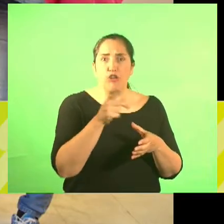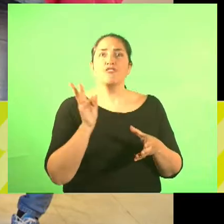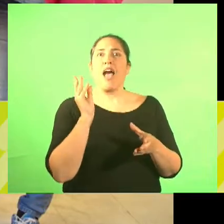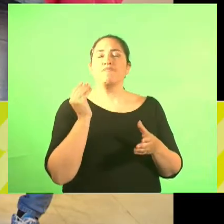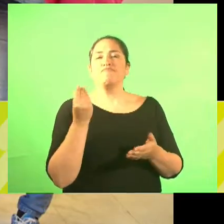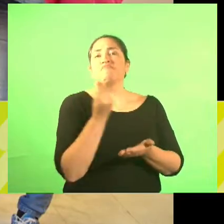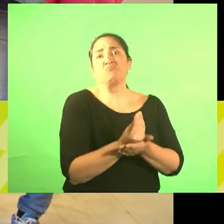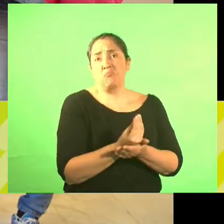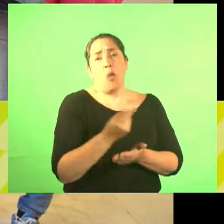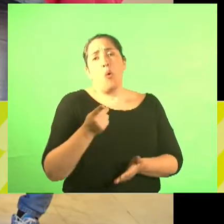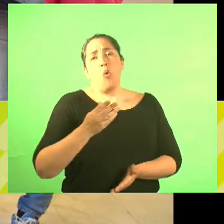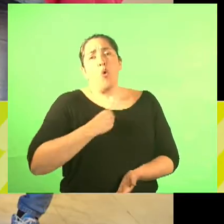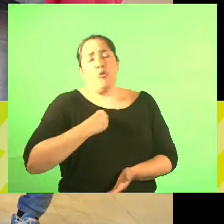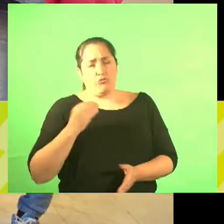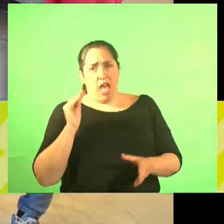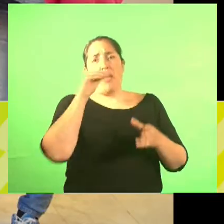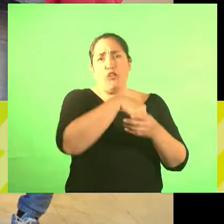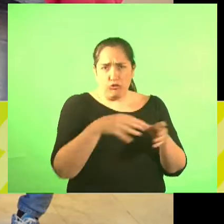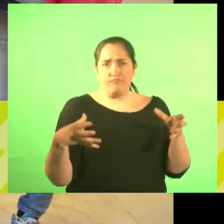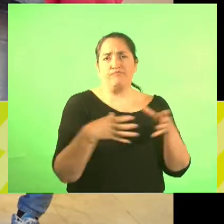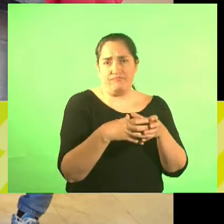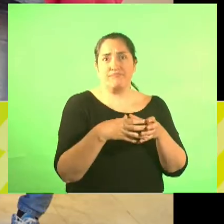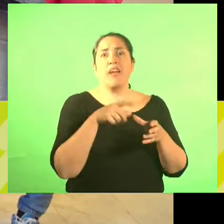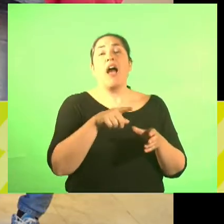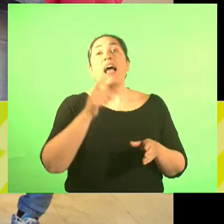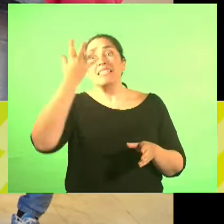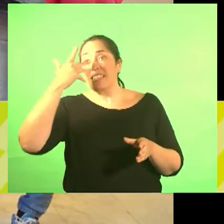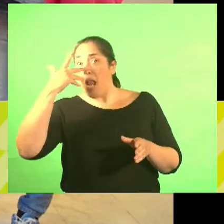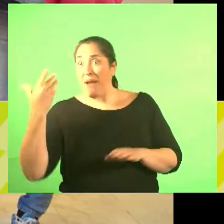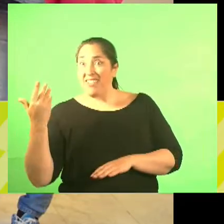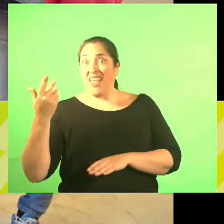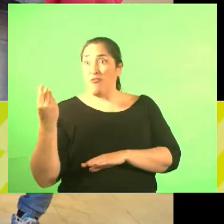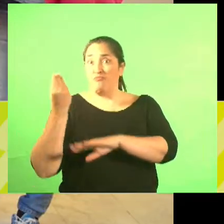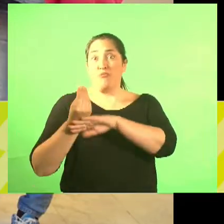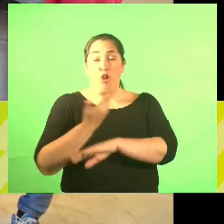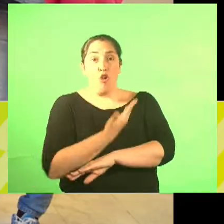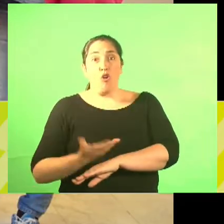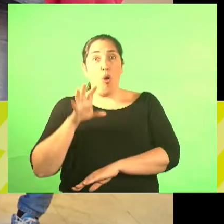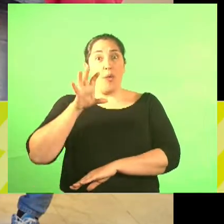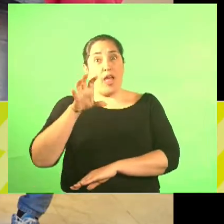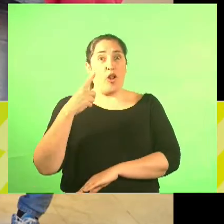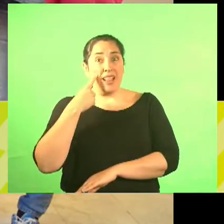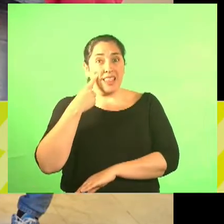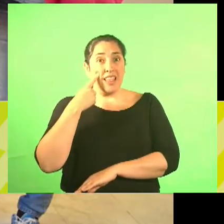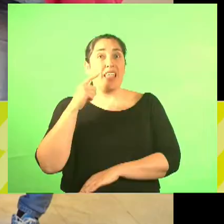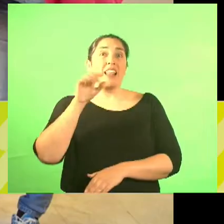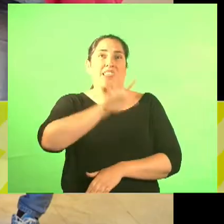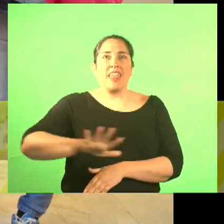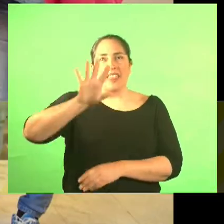incorporó voluntariamente luego de la asunción de José de San Martín como gobernador intendente de